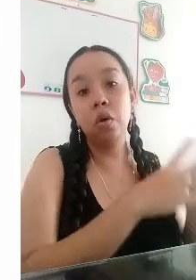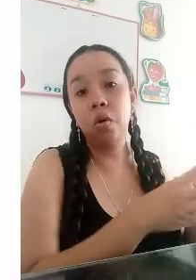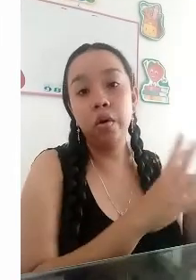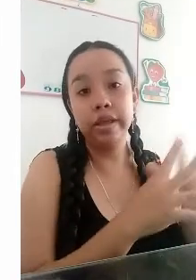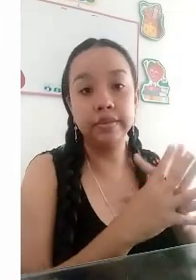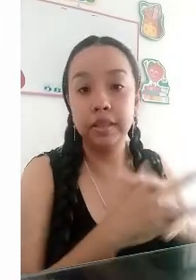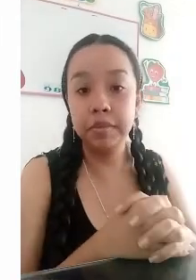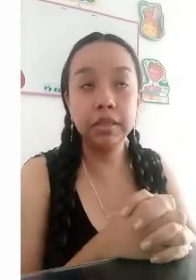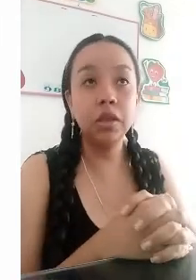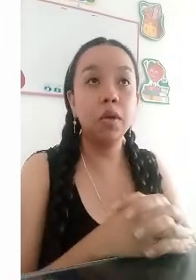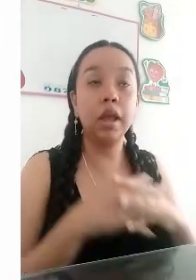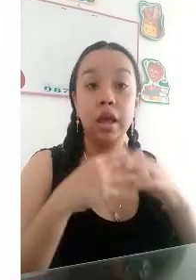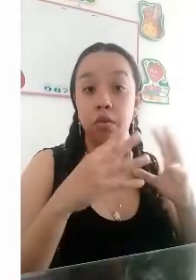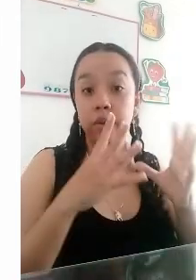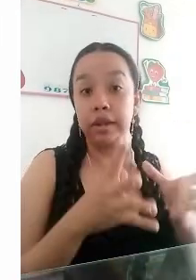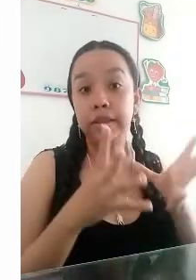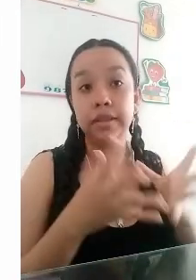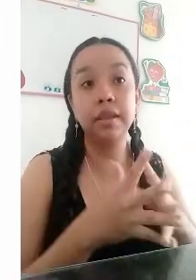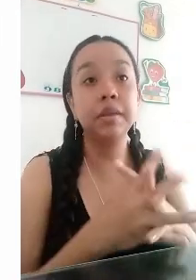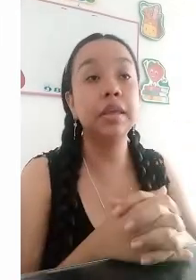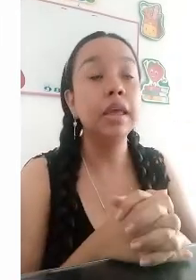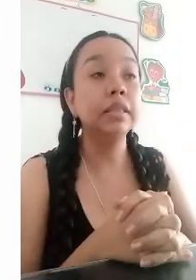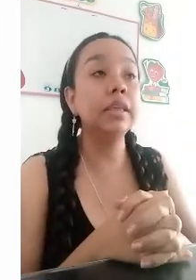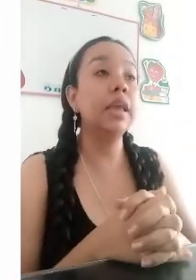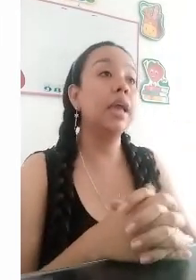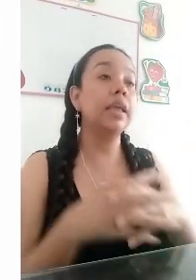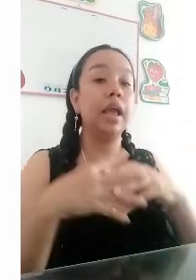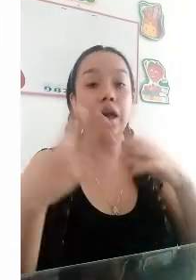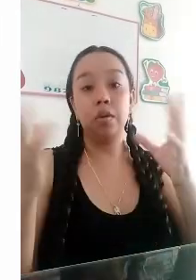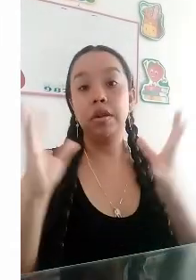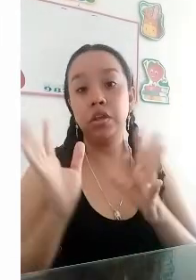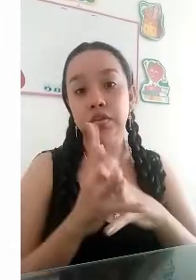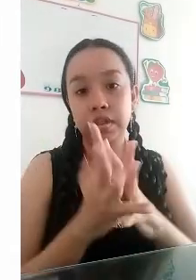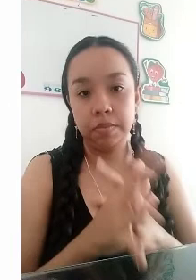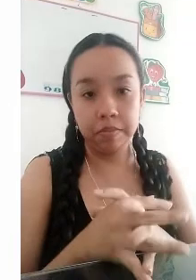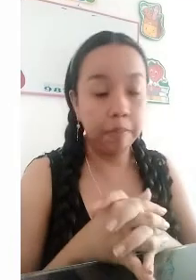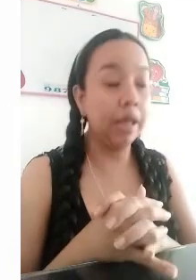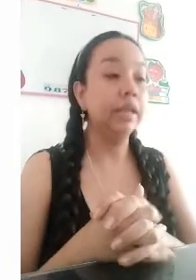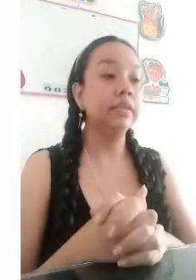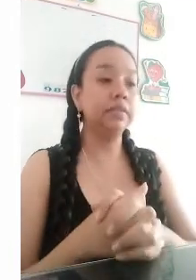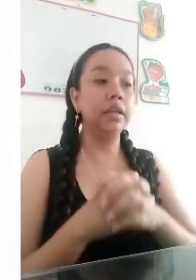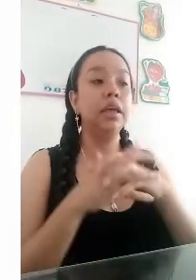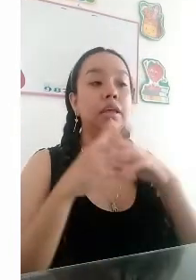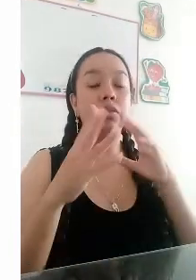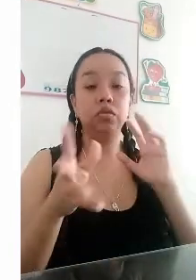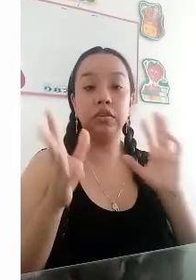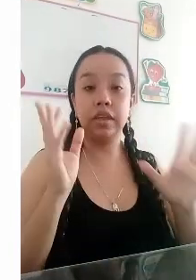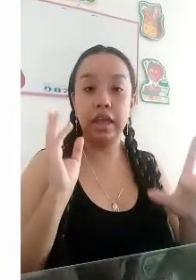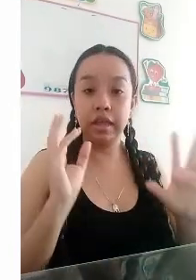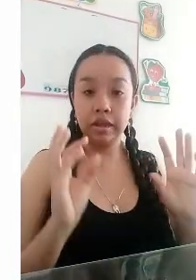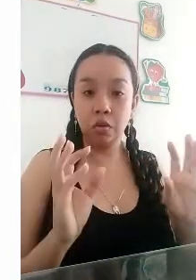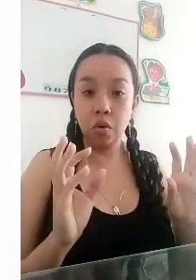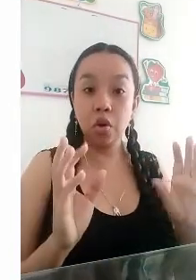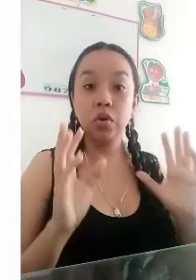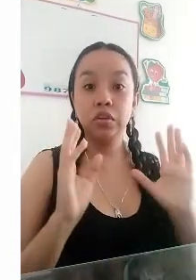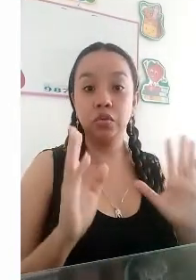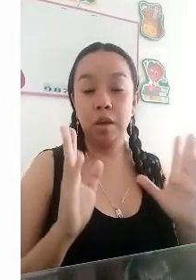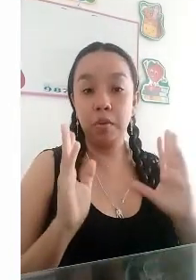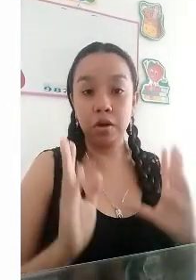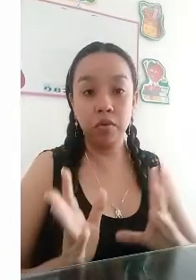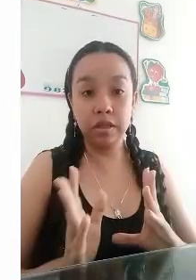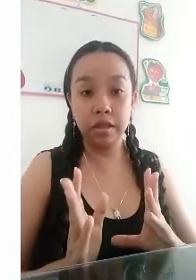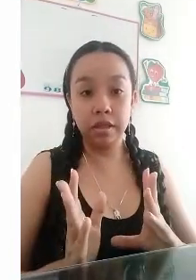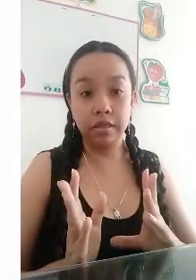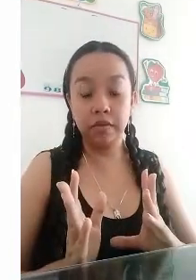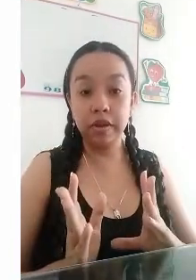carro rojo es el de mi tío, el carro verde es el de mi tía y el carro amarillo es el de mi papá. ¿Sí? Entonces, el color nos ayuda